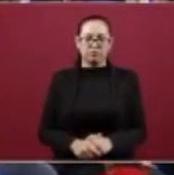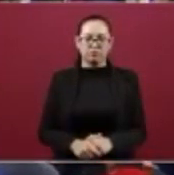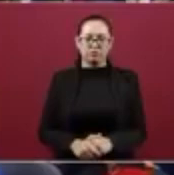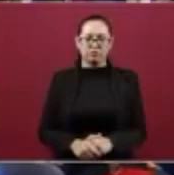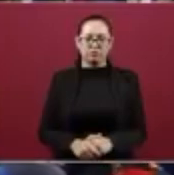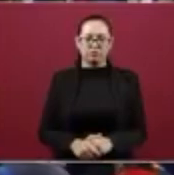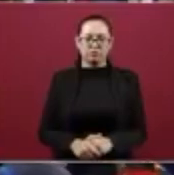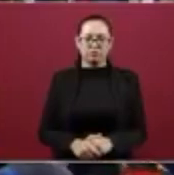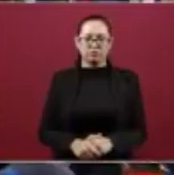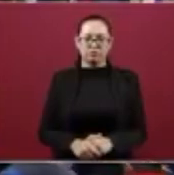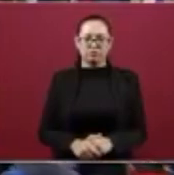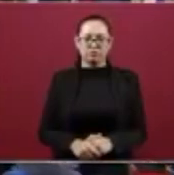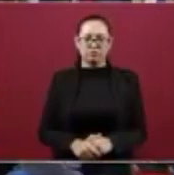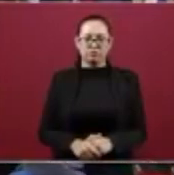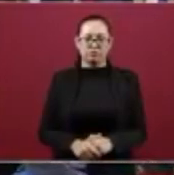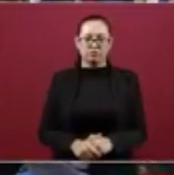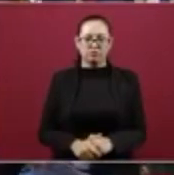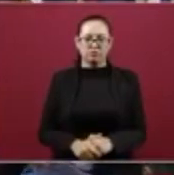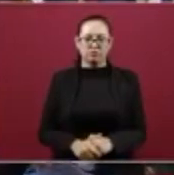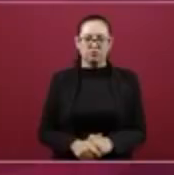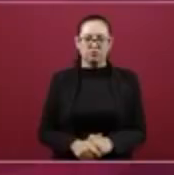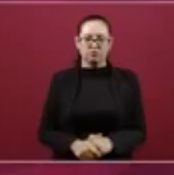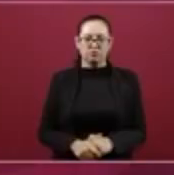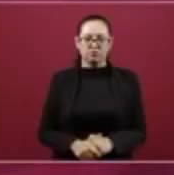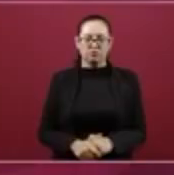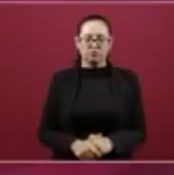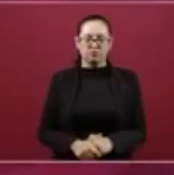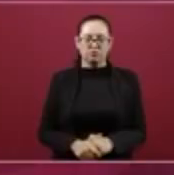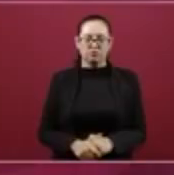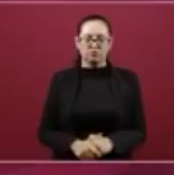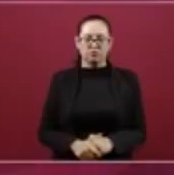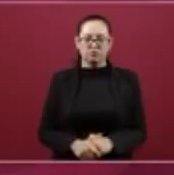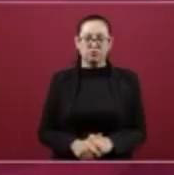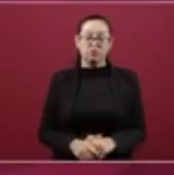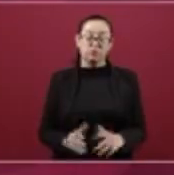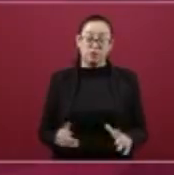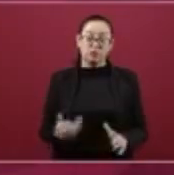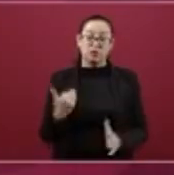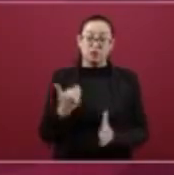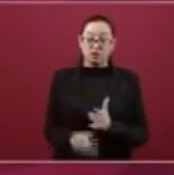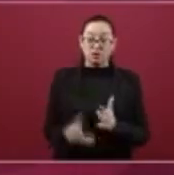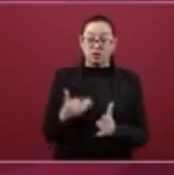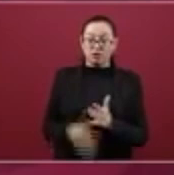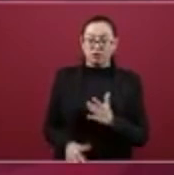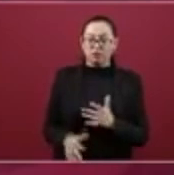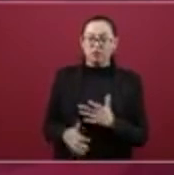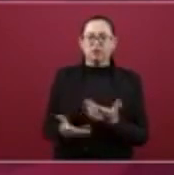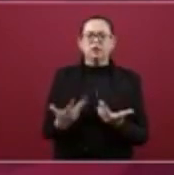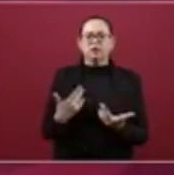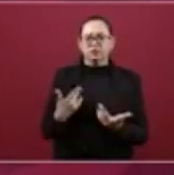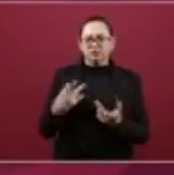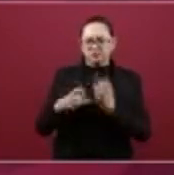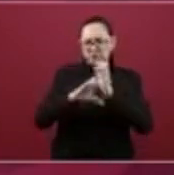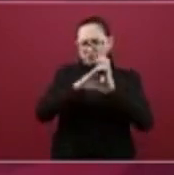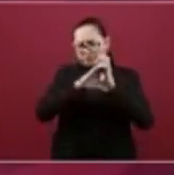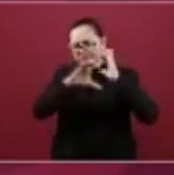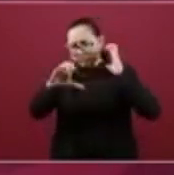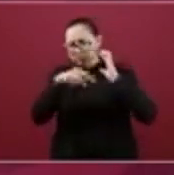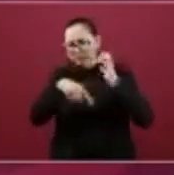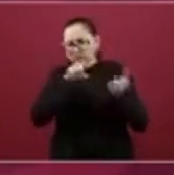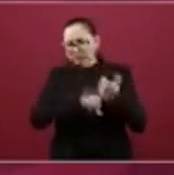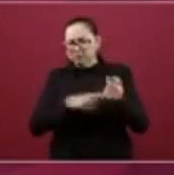Tenemos pendiente lo de la desaparición de quienes viajaban en este